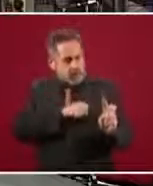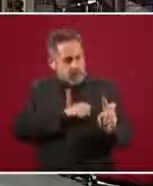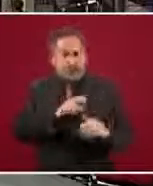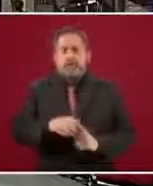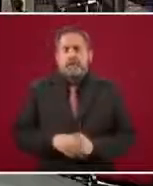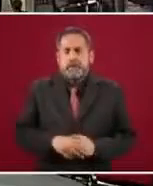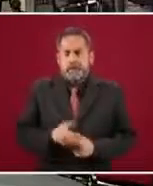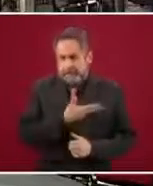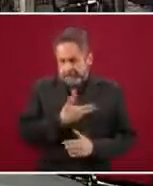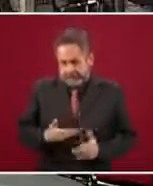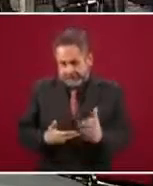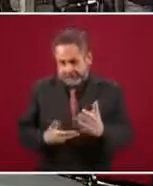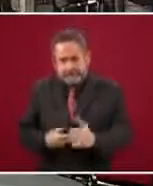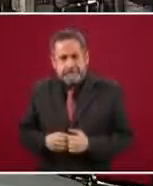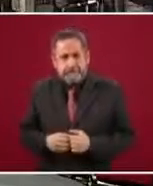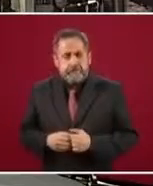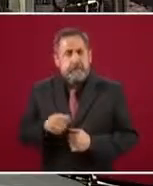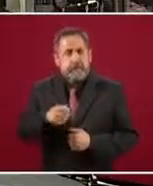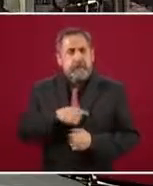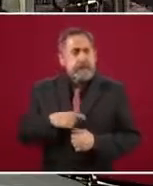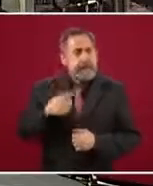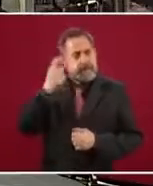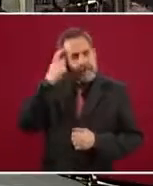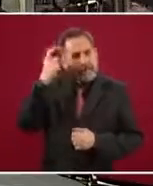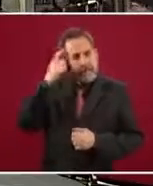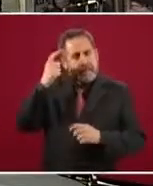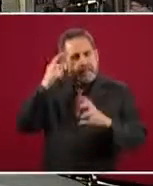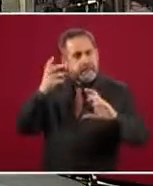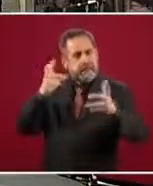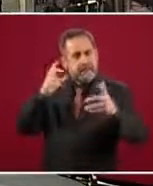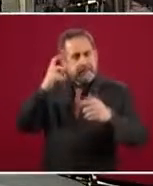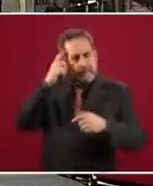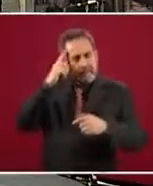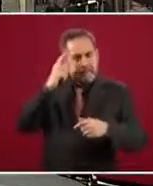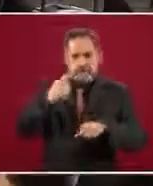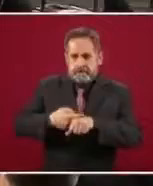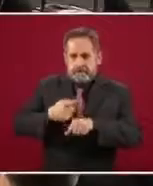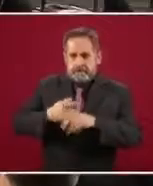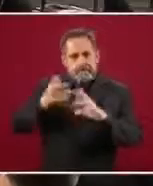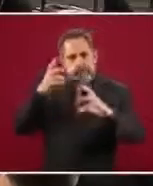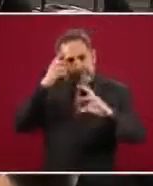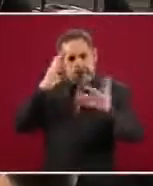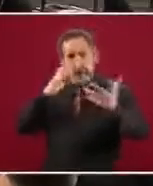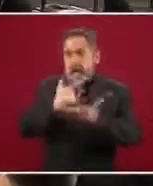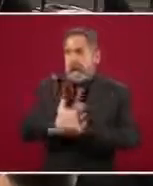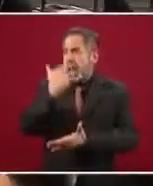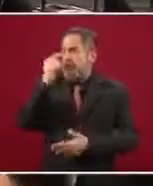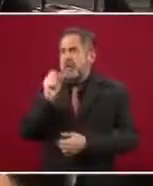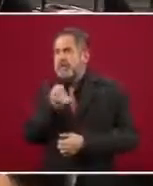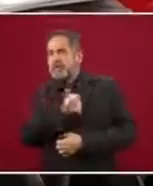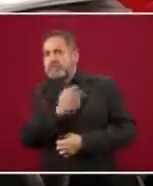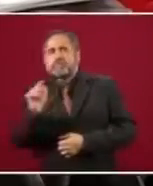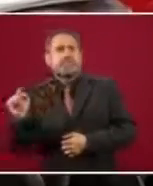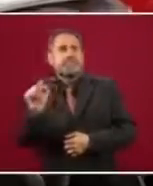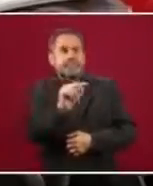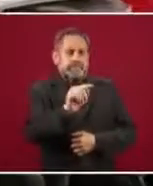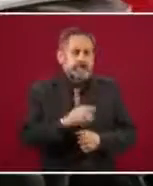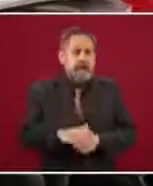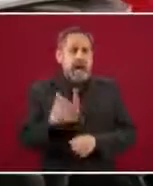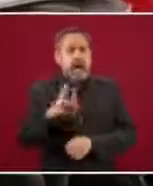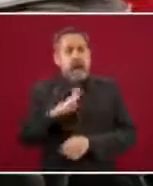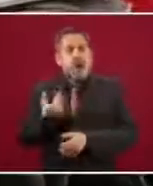El problema de la salud mental en México es grave. Están los